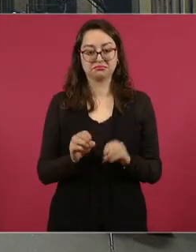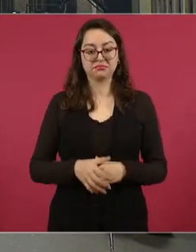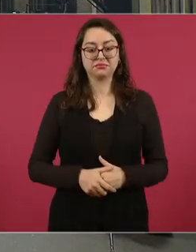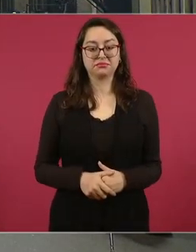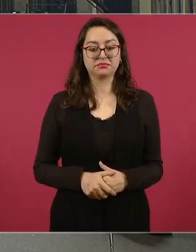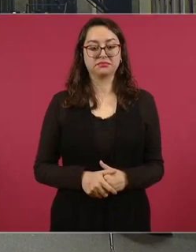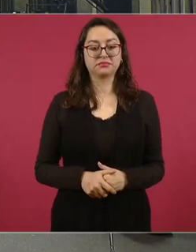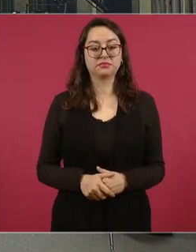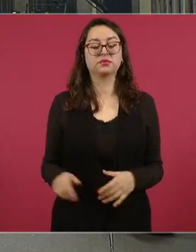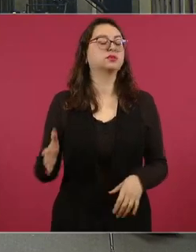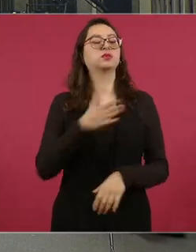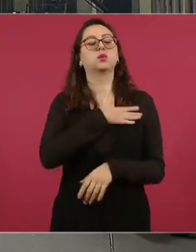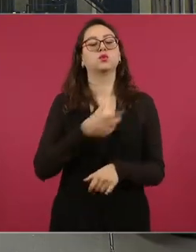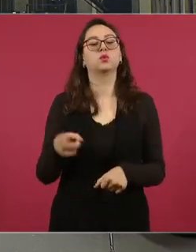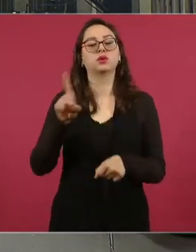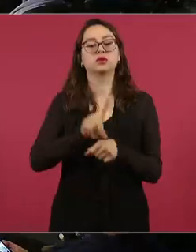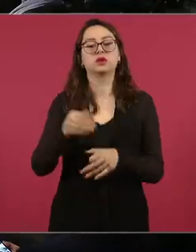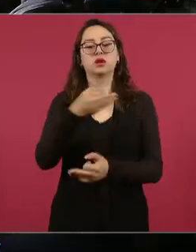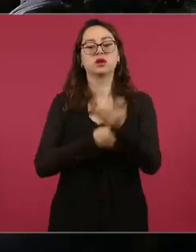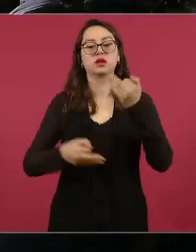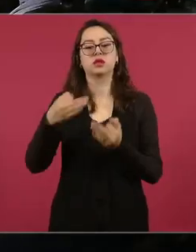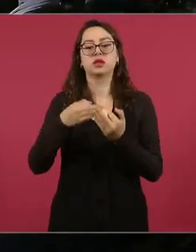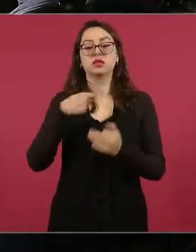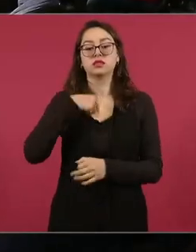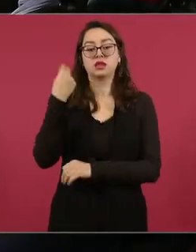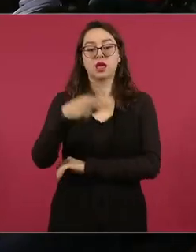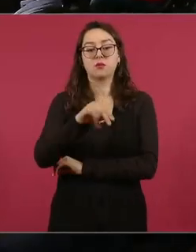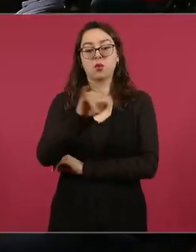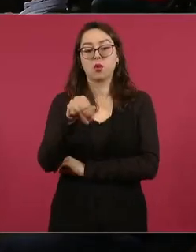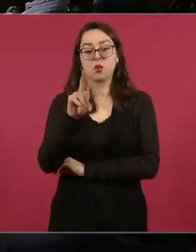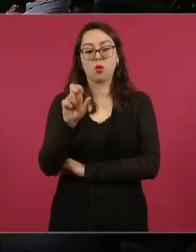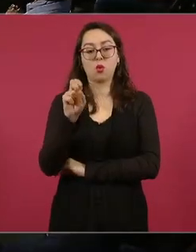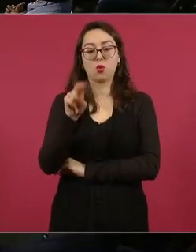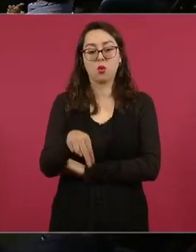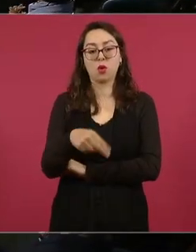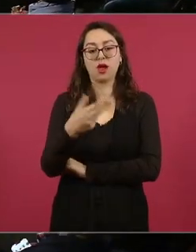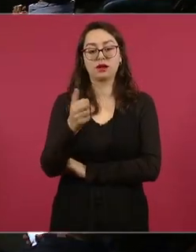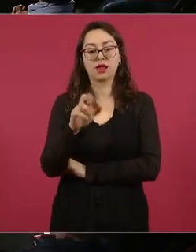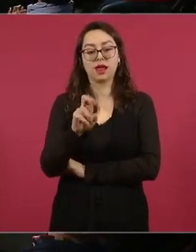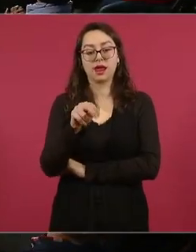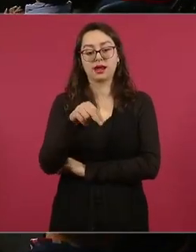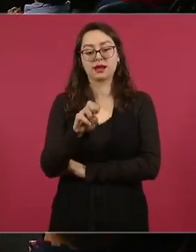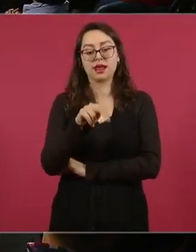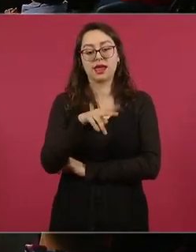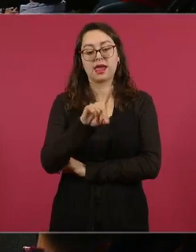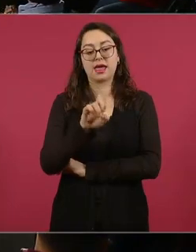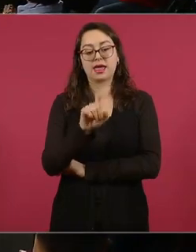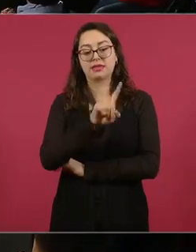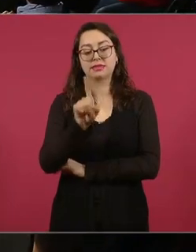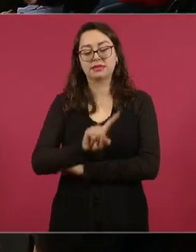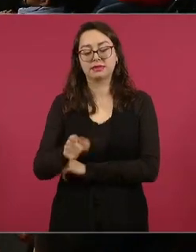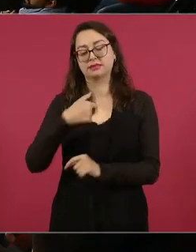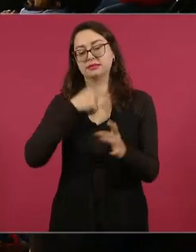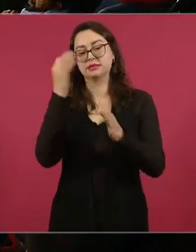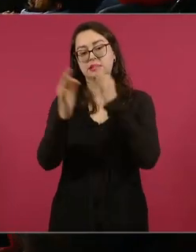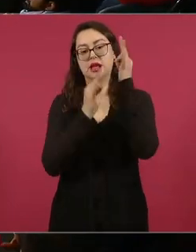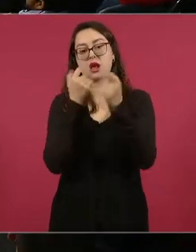Buenos días, buenos días a todos. Juan Hernández de Llero Basta, de Grupo Cantón, Tabasco Hoy, Quintana Roo y Campeche Hoy.